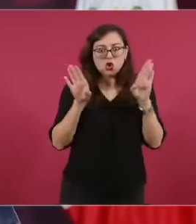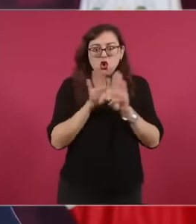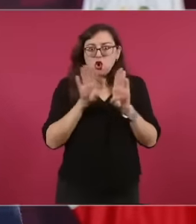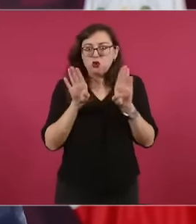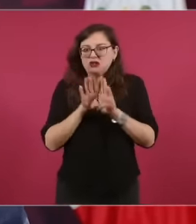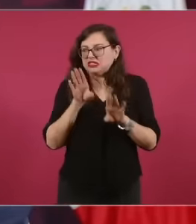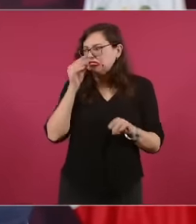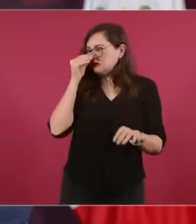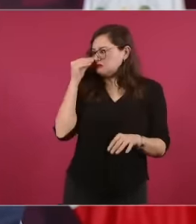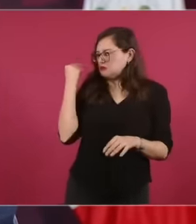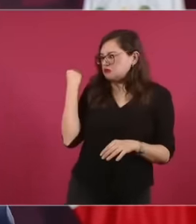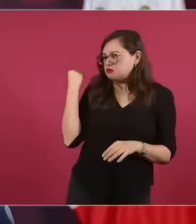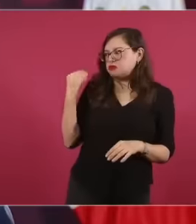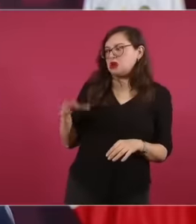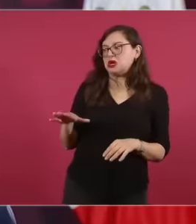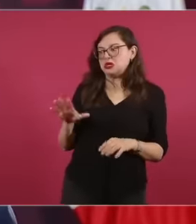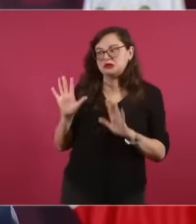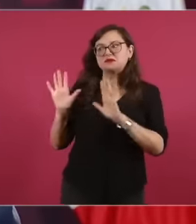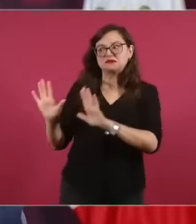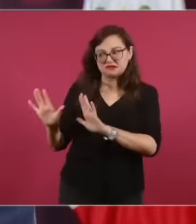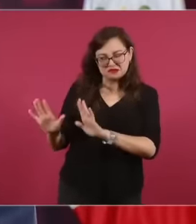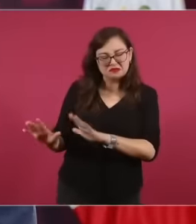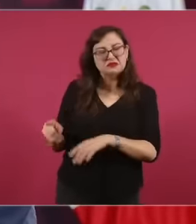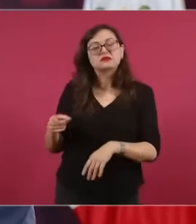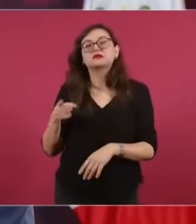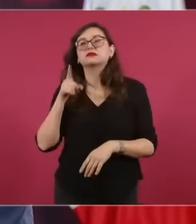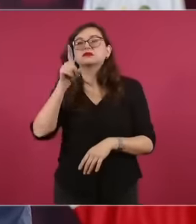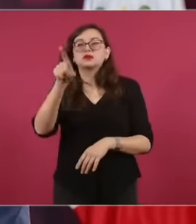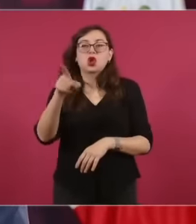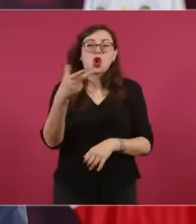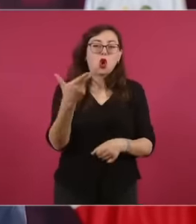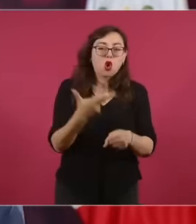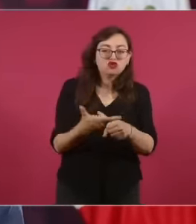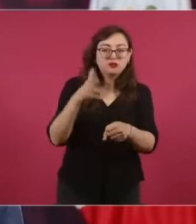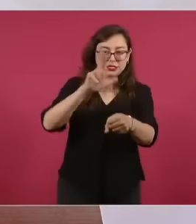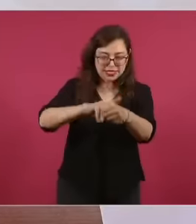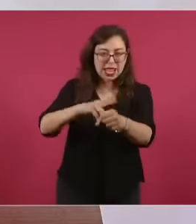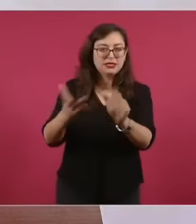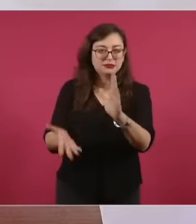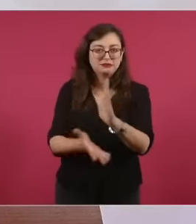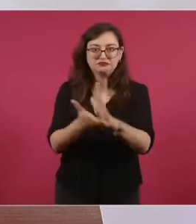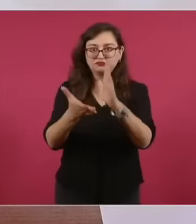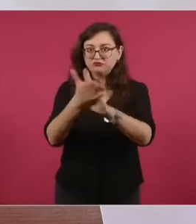en la construcción de un camino para comunicar un hospital